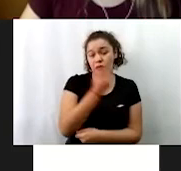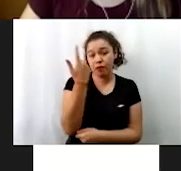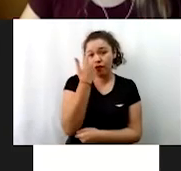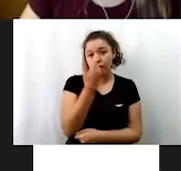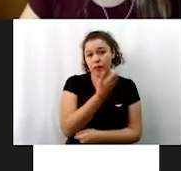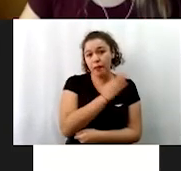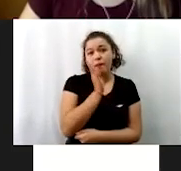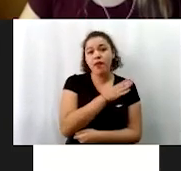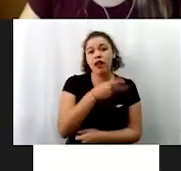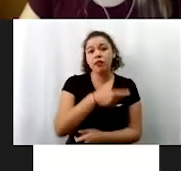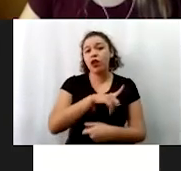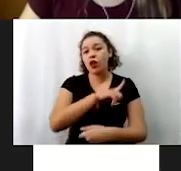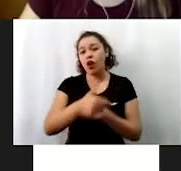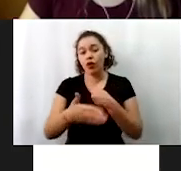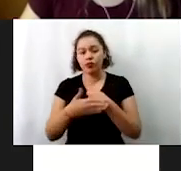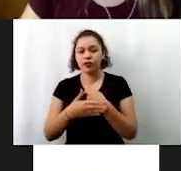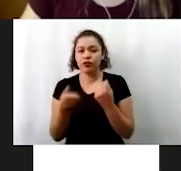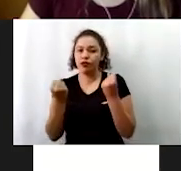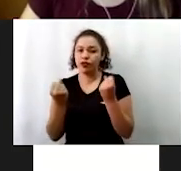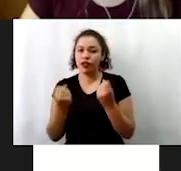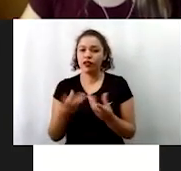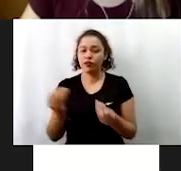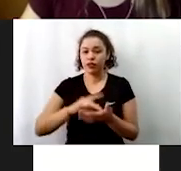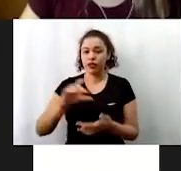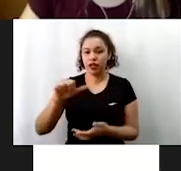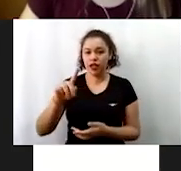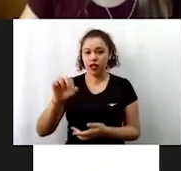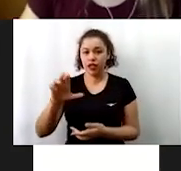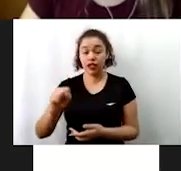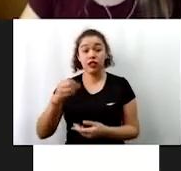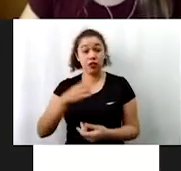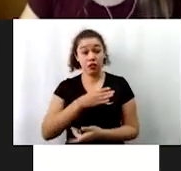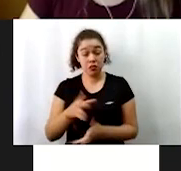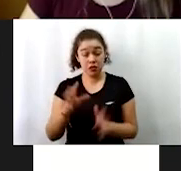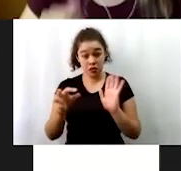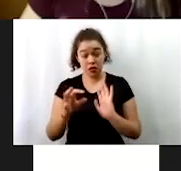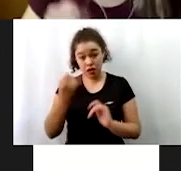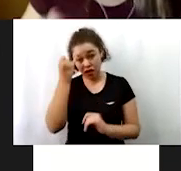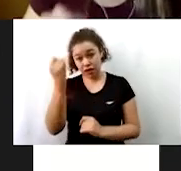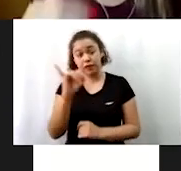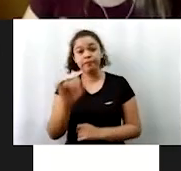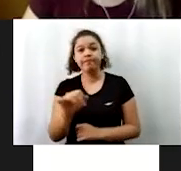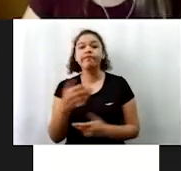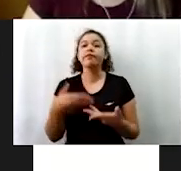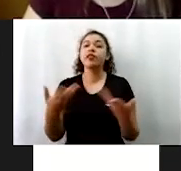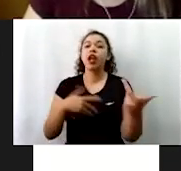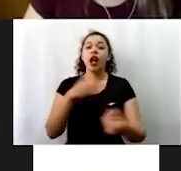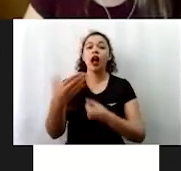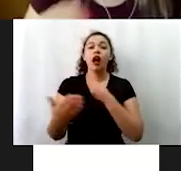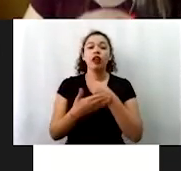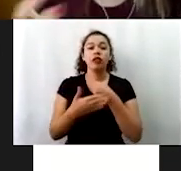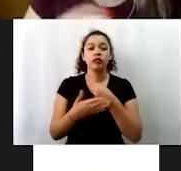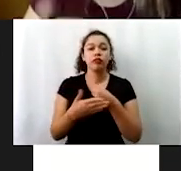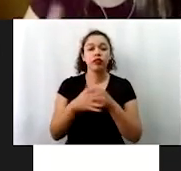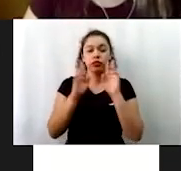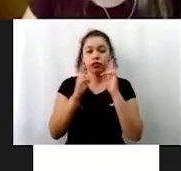fortalecidos. Muchas gracias, Andrés. Tocas muy buenos puntos. En las sesiones que vamos a ir teniendo, sobre todo